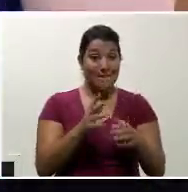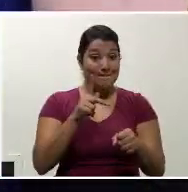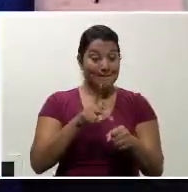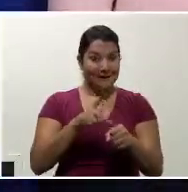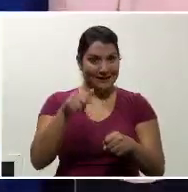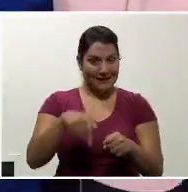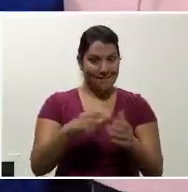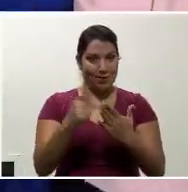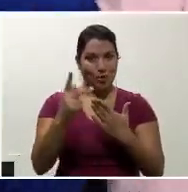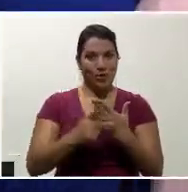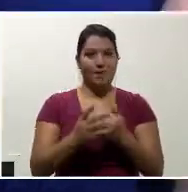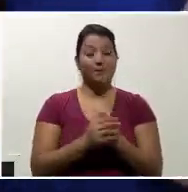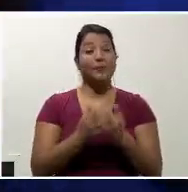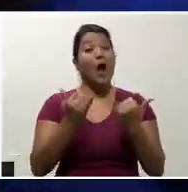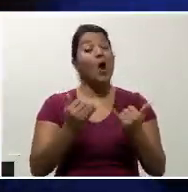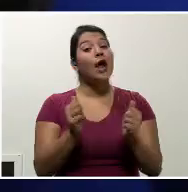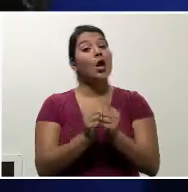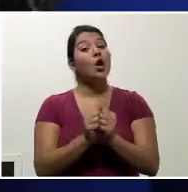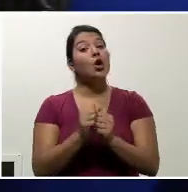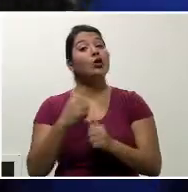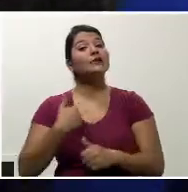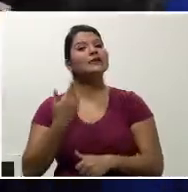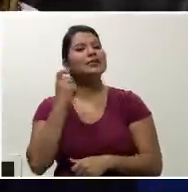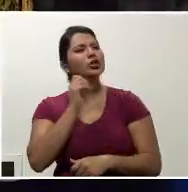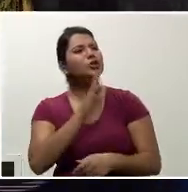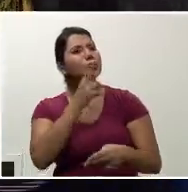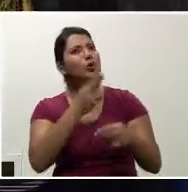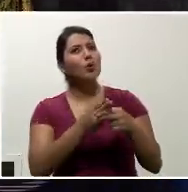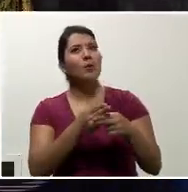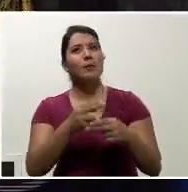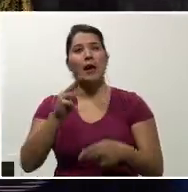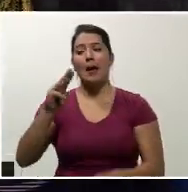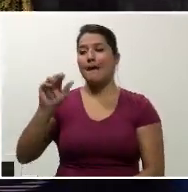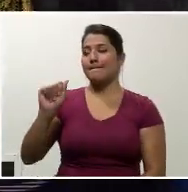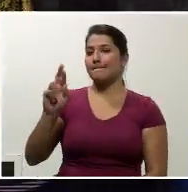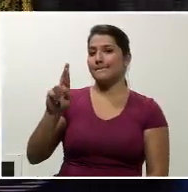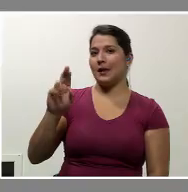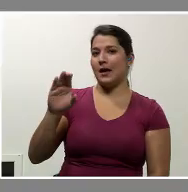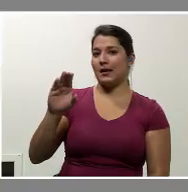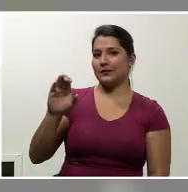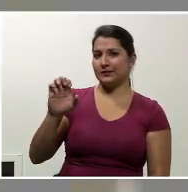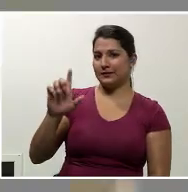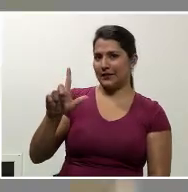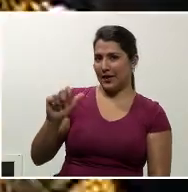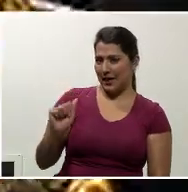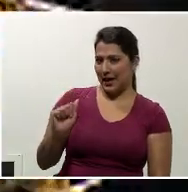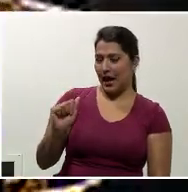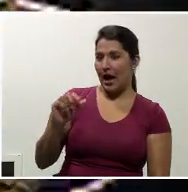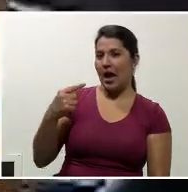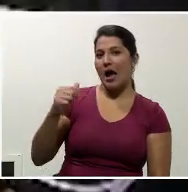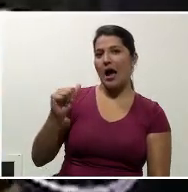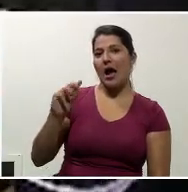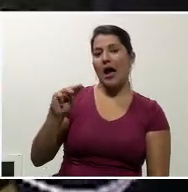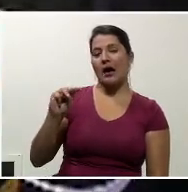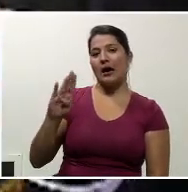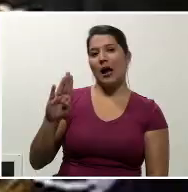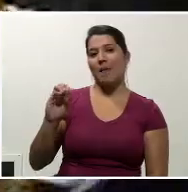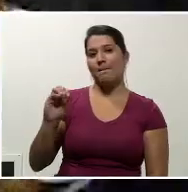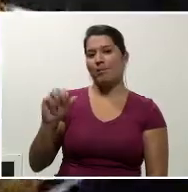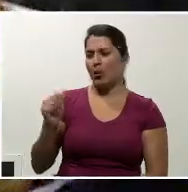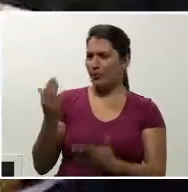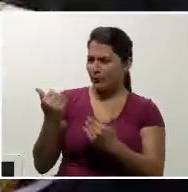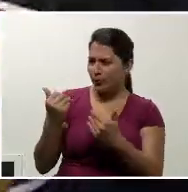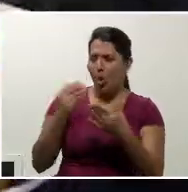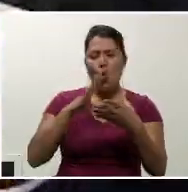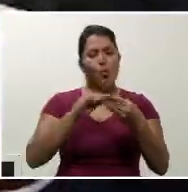show. Voy aquí con la señorita. ¿Cuál es su nombre? Marcela Gamboa. Cuéntenos un poco cuál ha sido la experiencia de La Sazón que